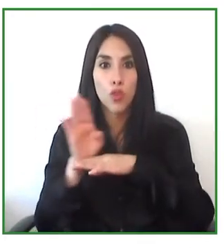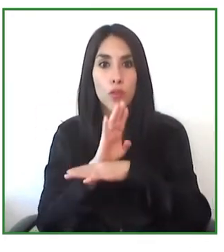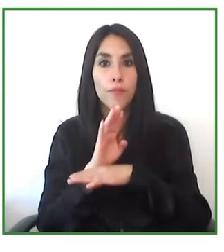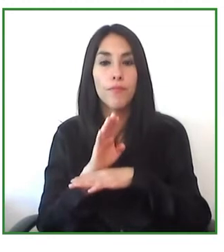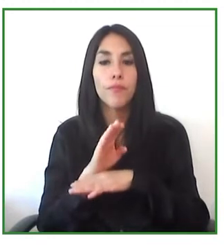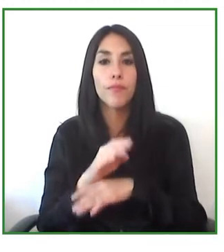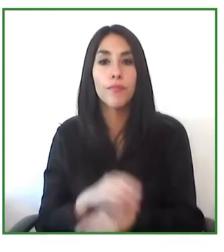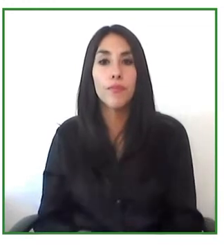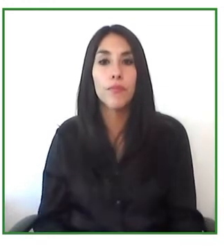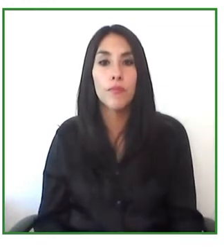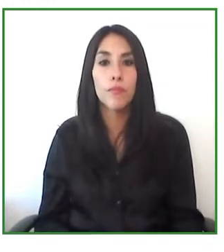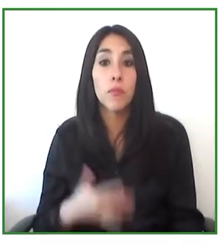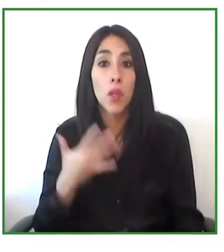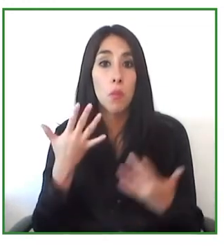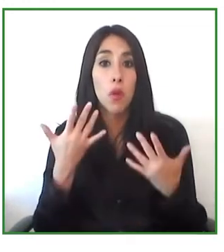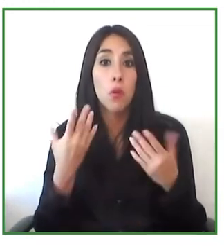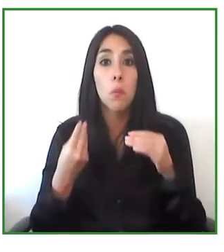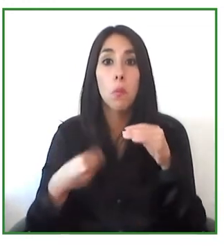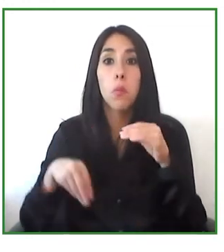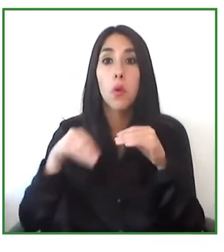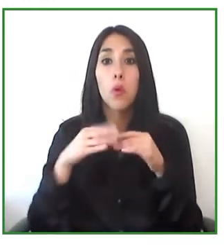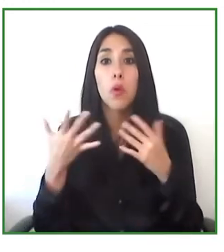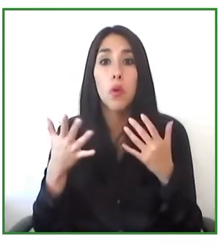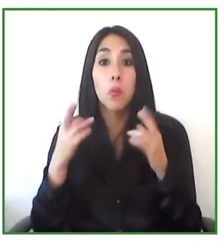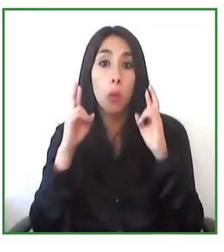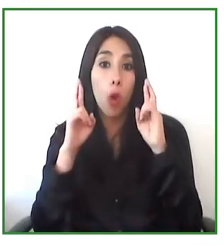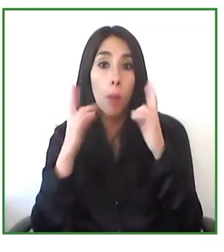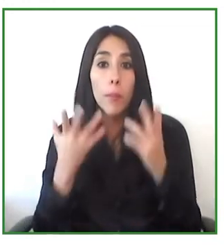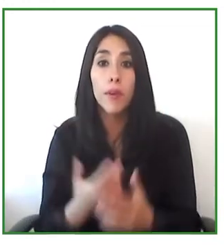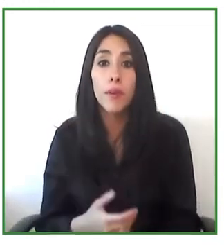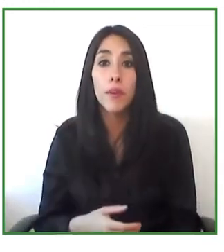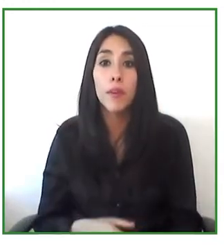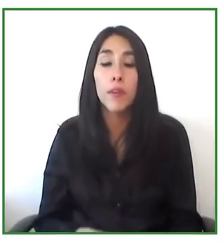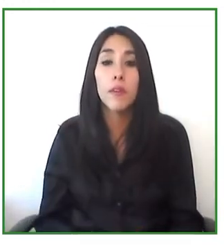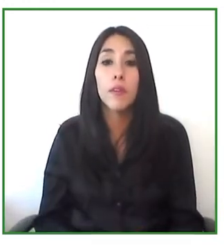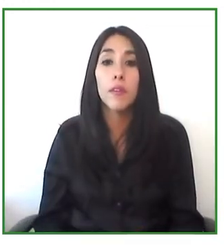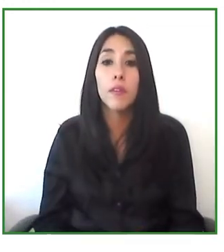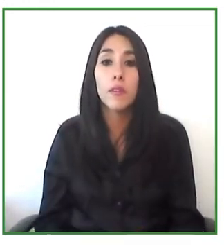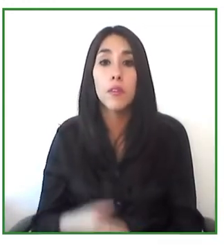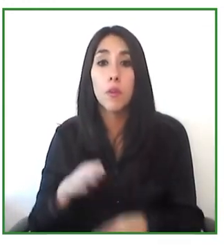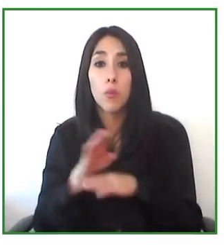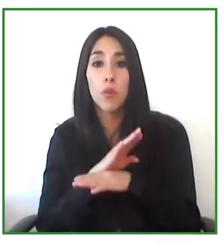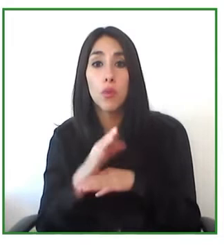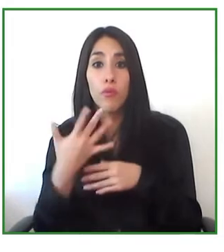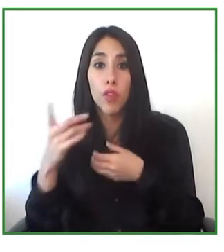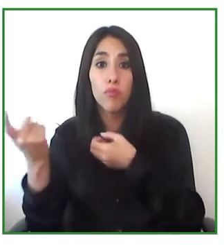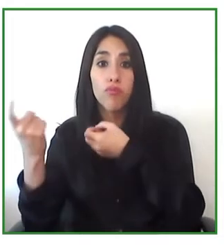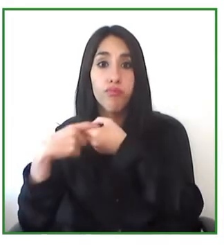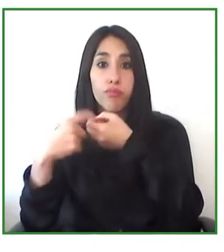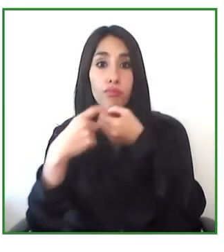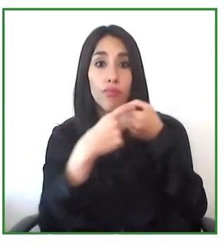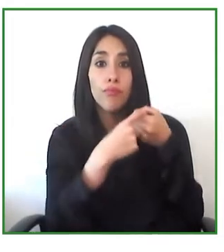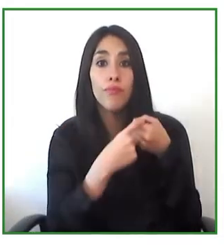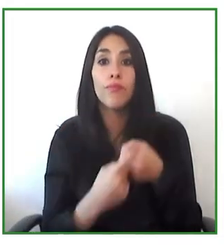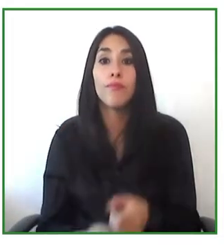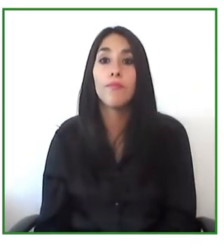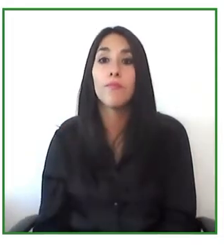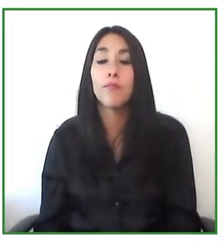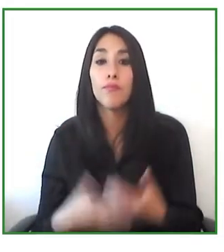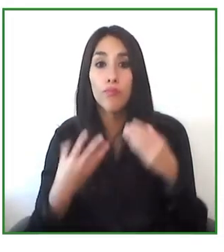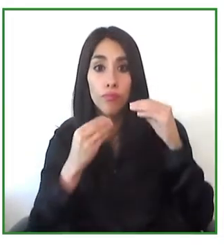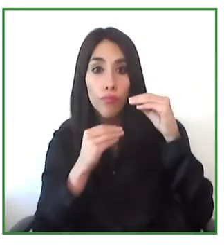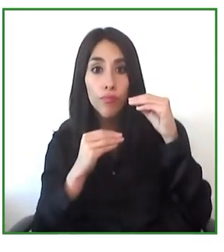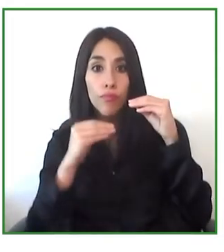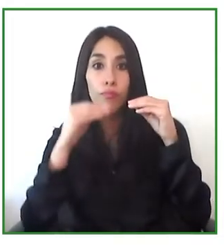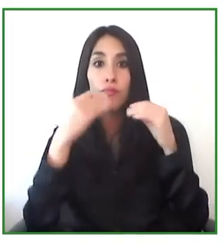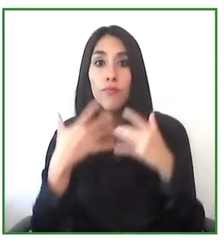lo más posible el número de empresas registradas en nuestra plataforma y también las oportunidades